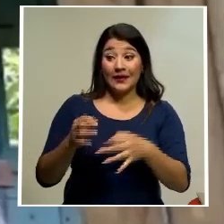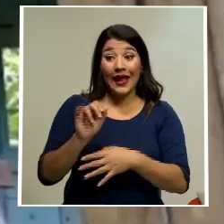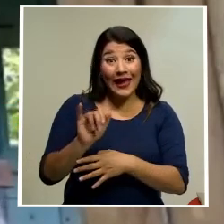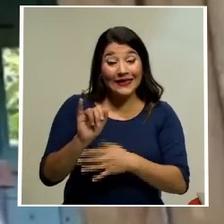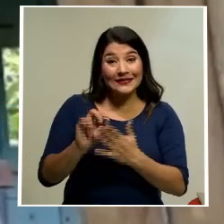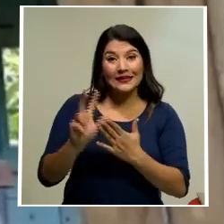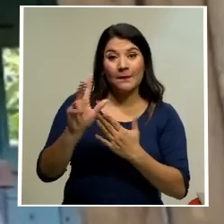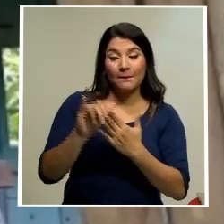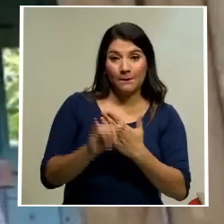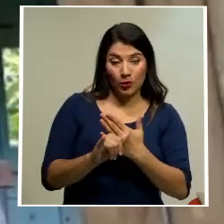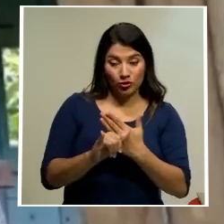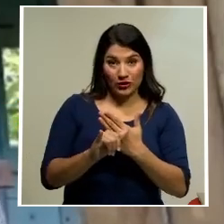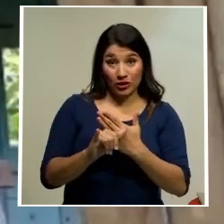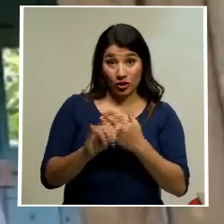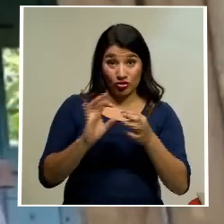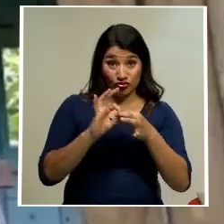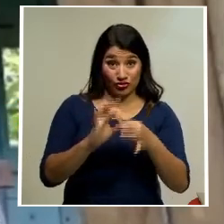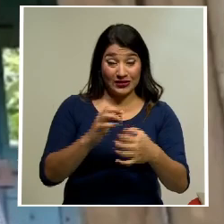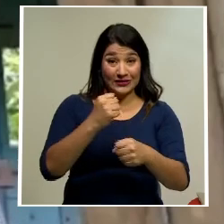proyecto